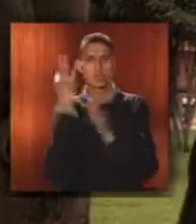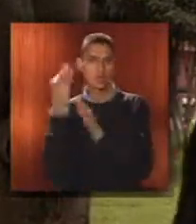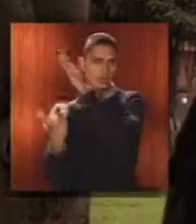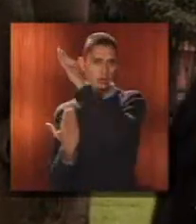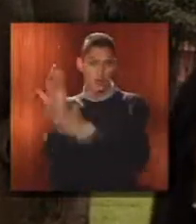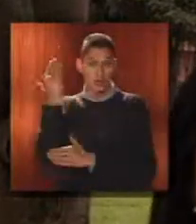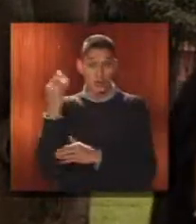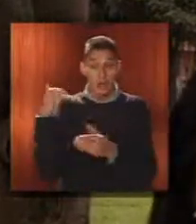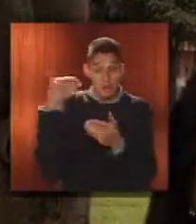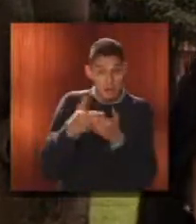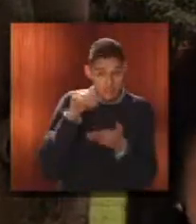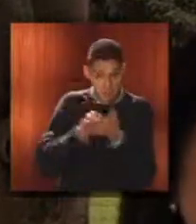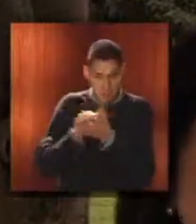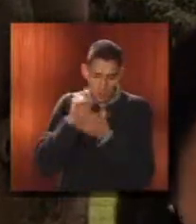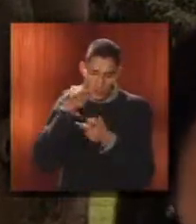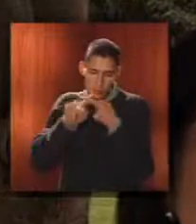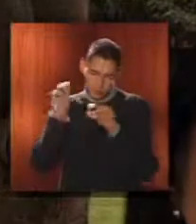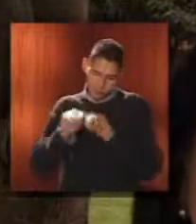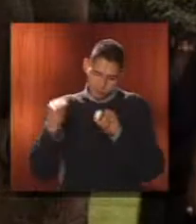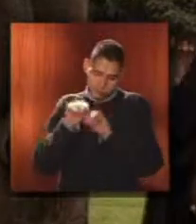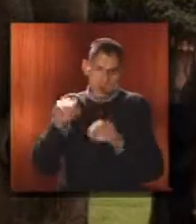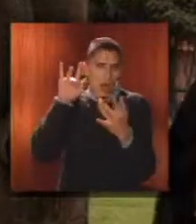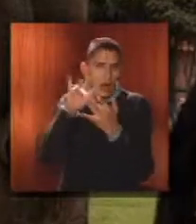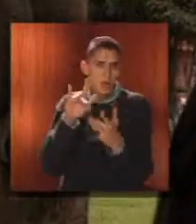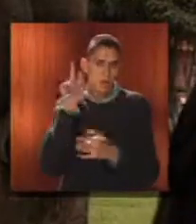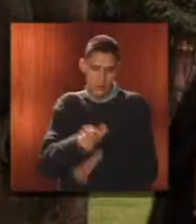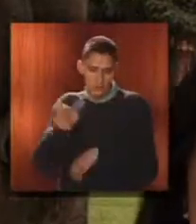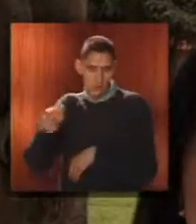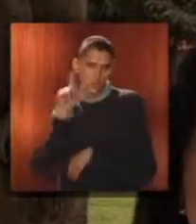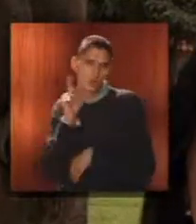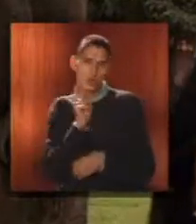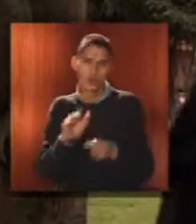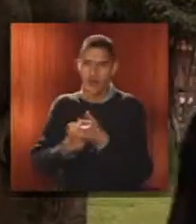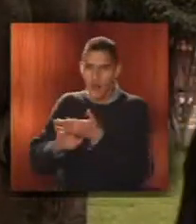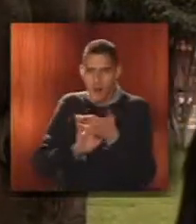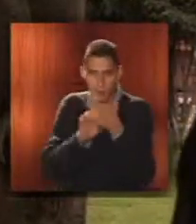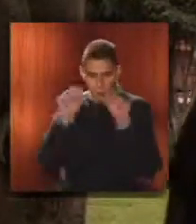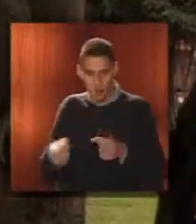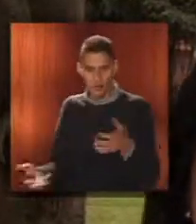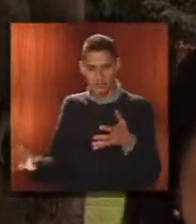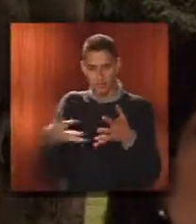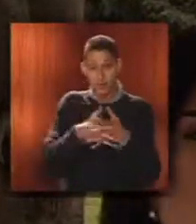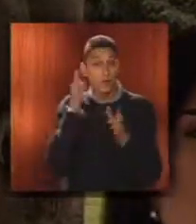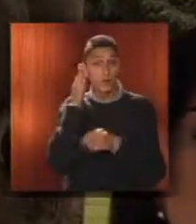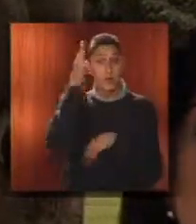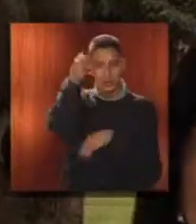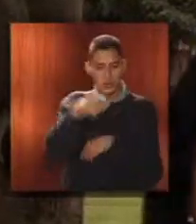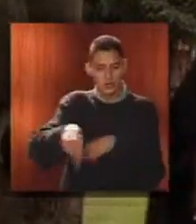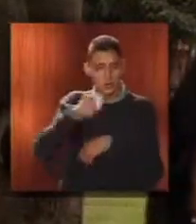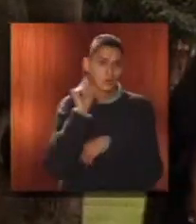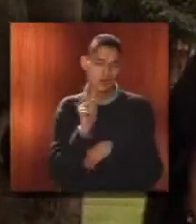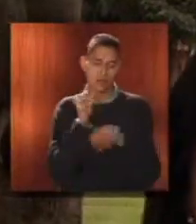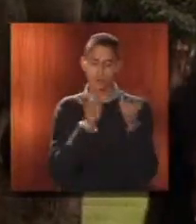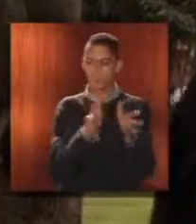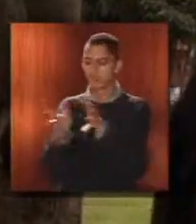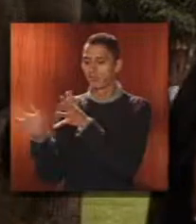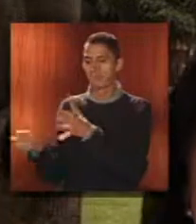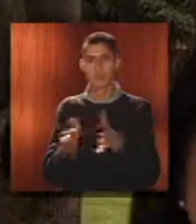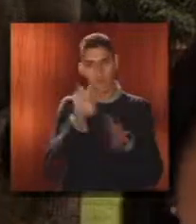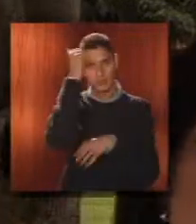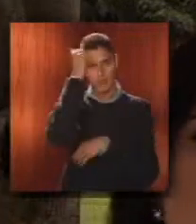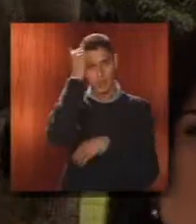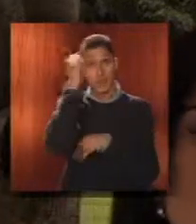viene trabajando desde comienzos del 2003 y que pretende crear las condiciones necesarias para que las personas sordas puedan